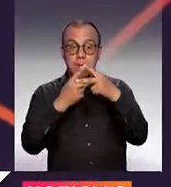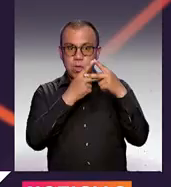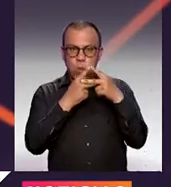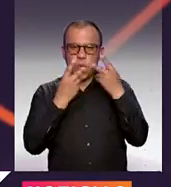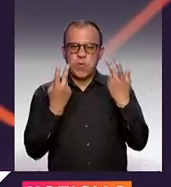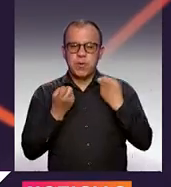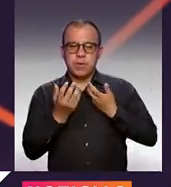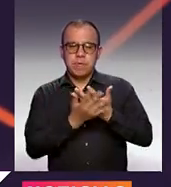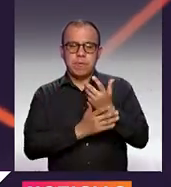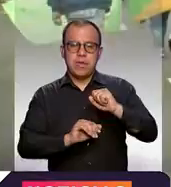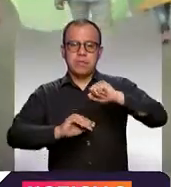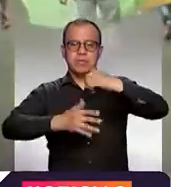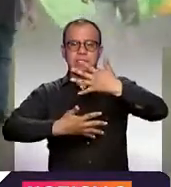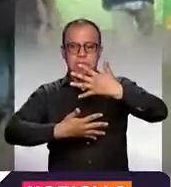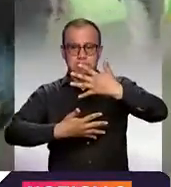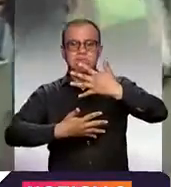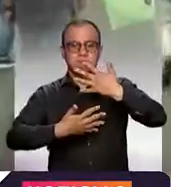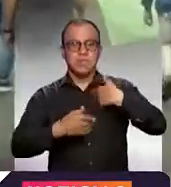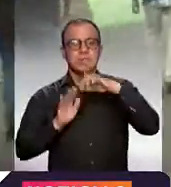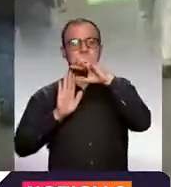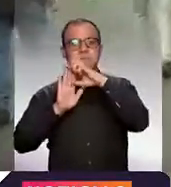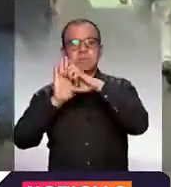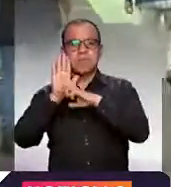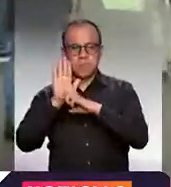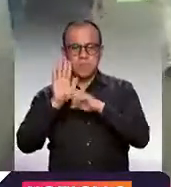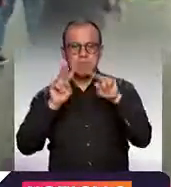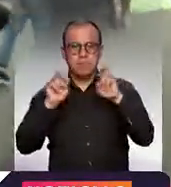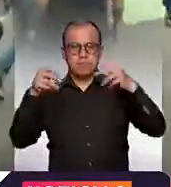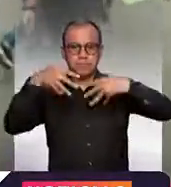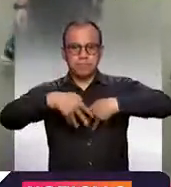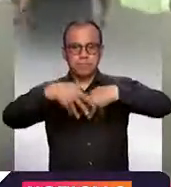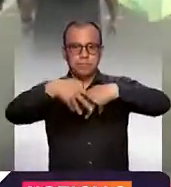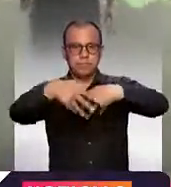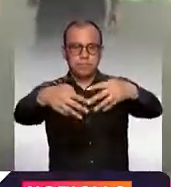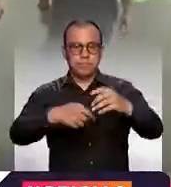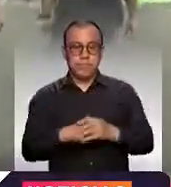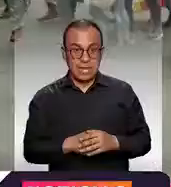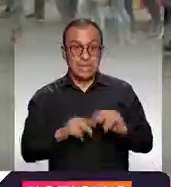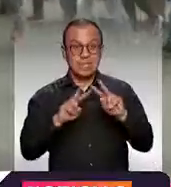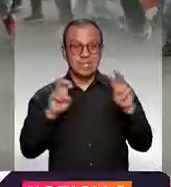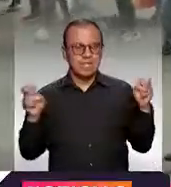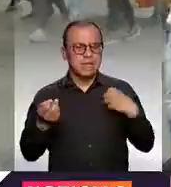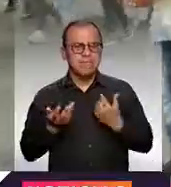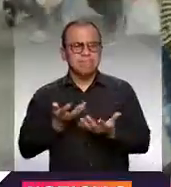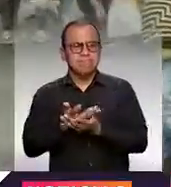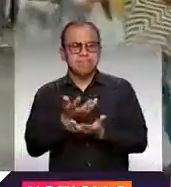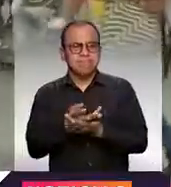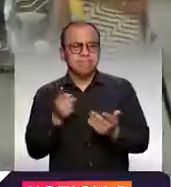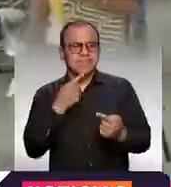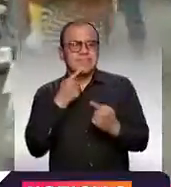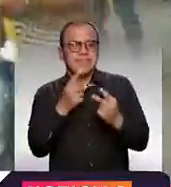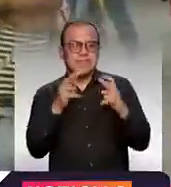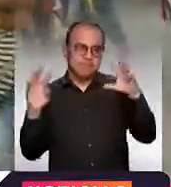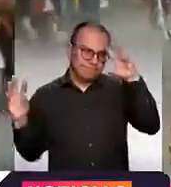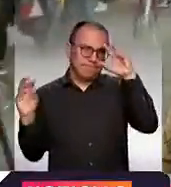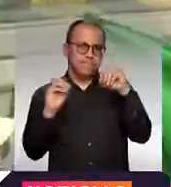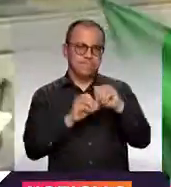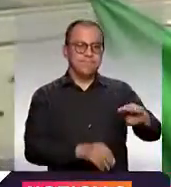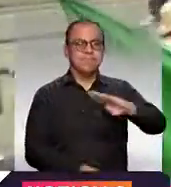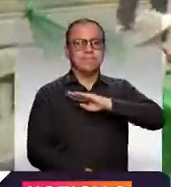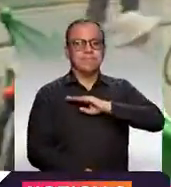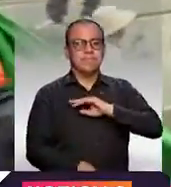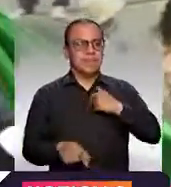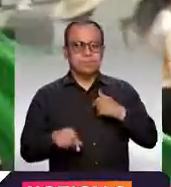10 recomendaciones sobre el protocolo de marchas. En una de las observaciones, la veeduría coincide con la alcaldía